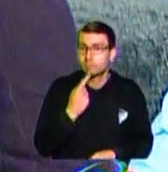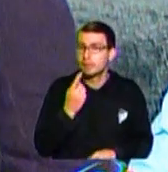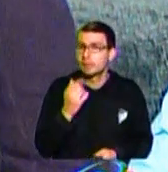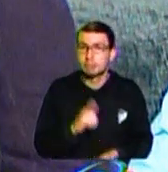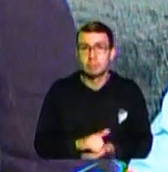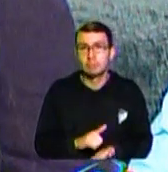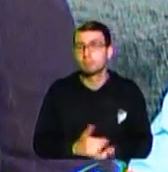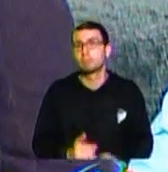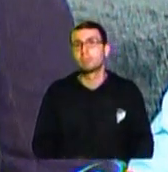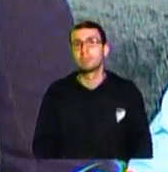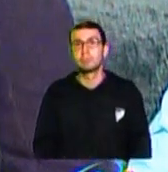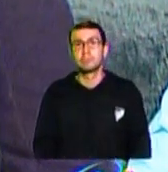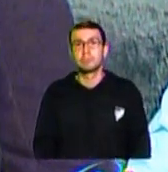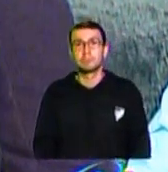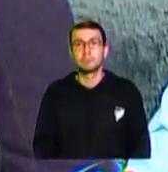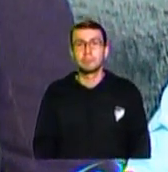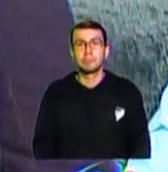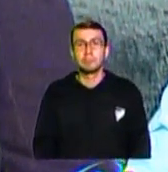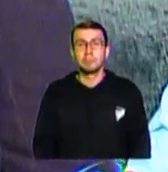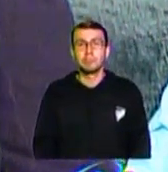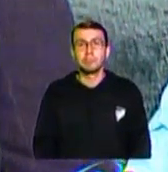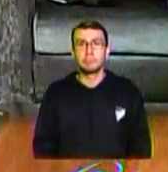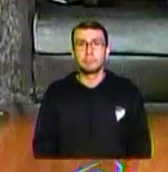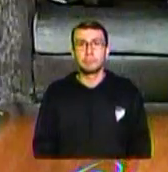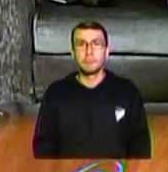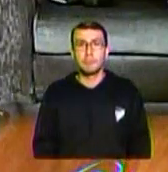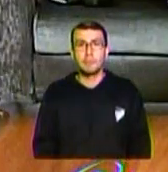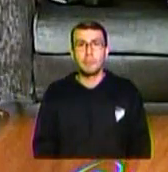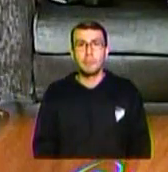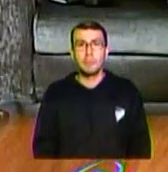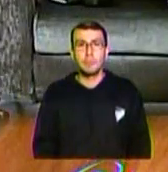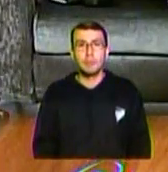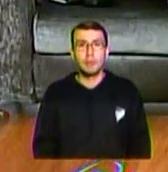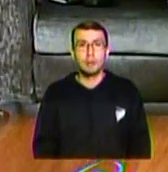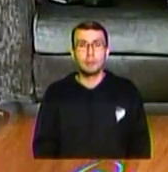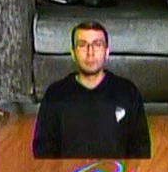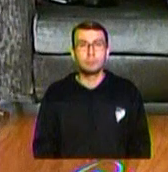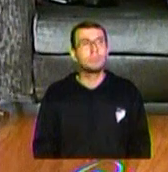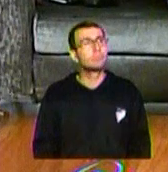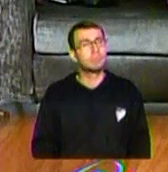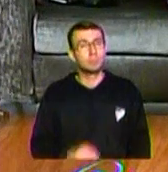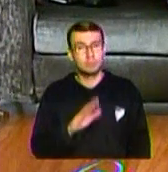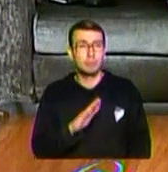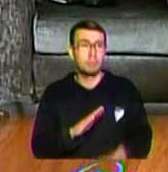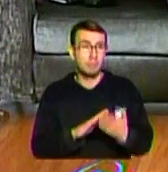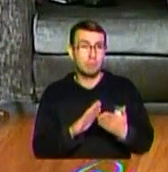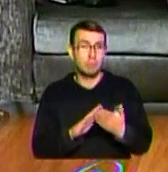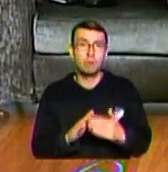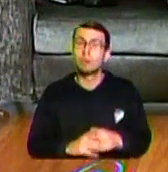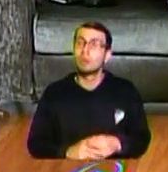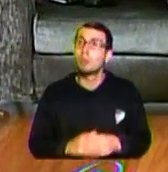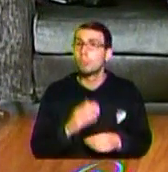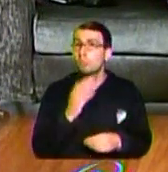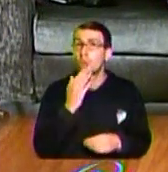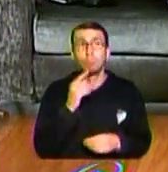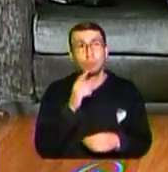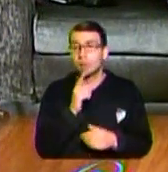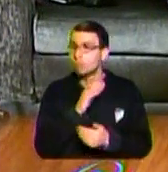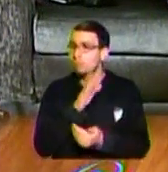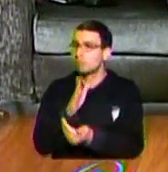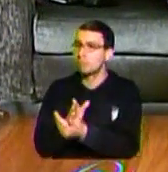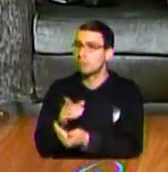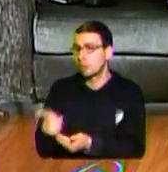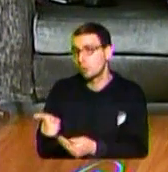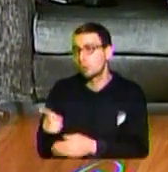por su pregunta. Sí. Entonces, seguramente, señora, perdóneme el comentario, pero si usted fuera de pronto a una EPS, dirán,